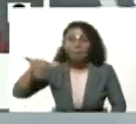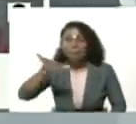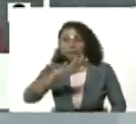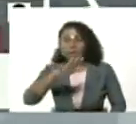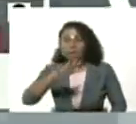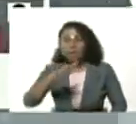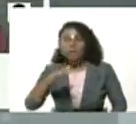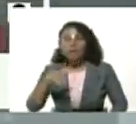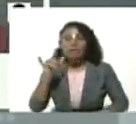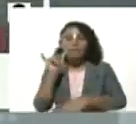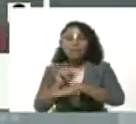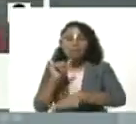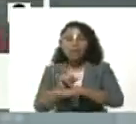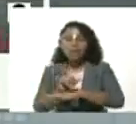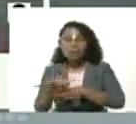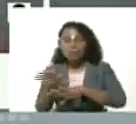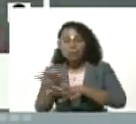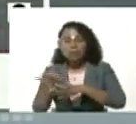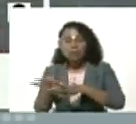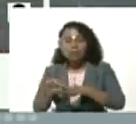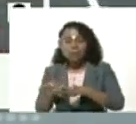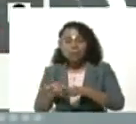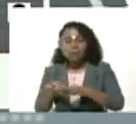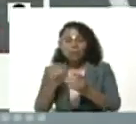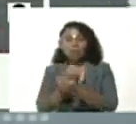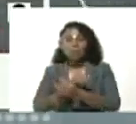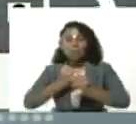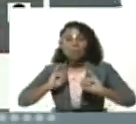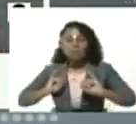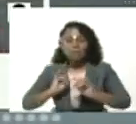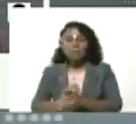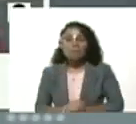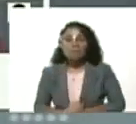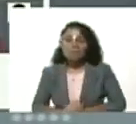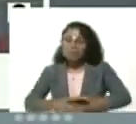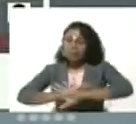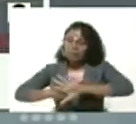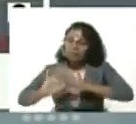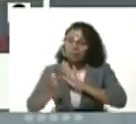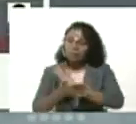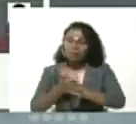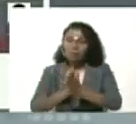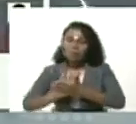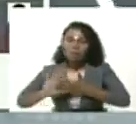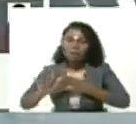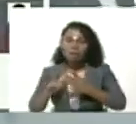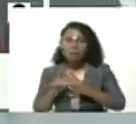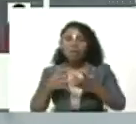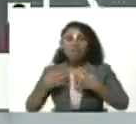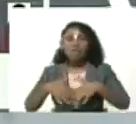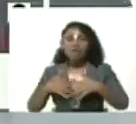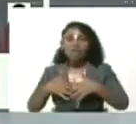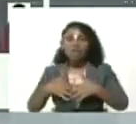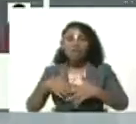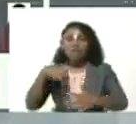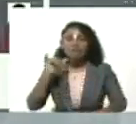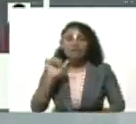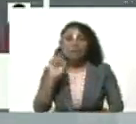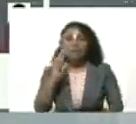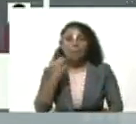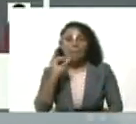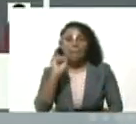San Felipe y del municipio Independencia. Ya en relación a la planta de Yurubí,